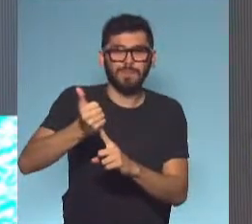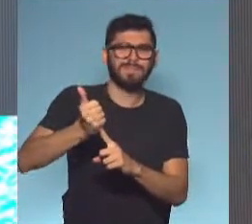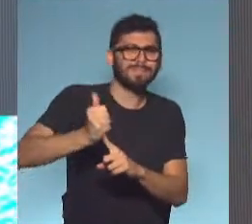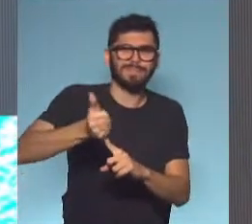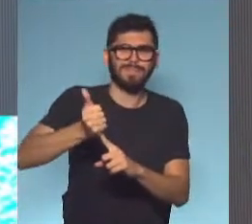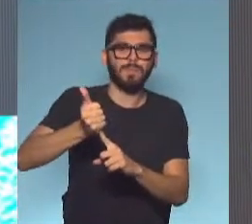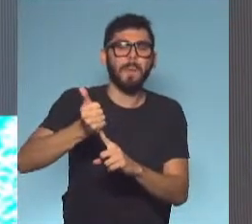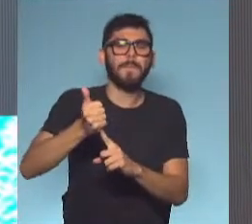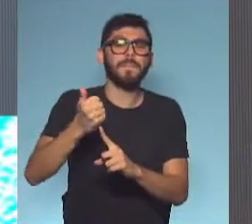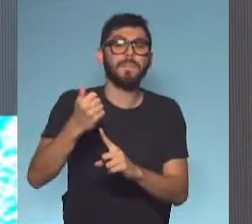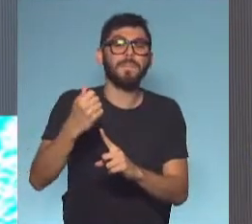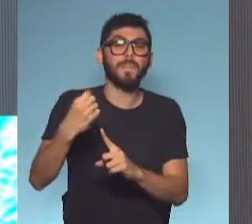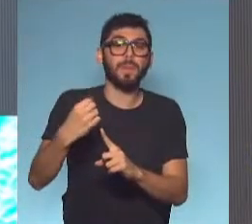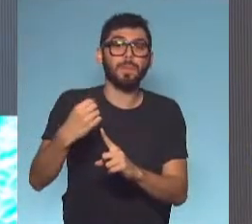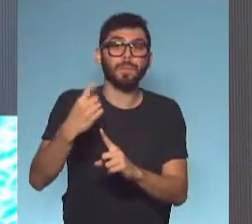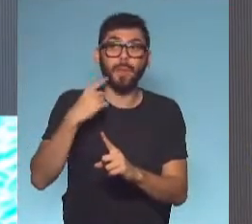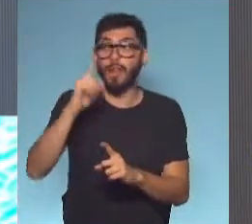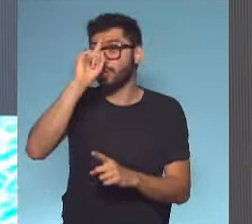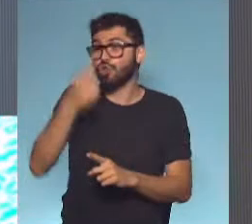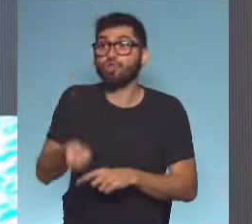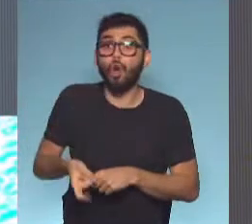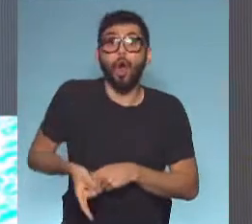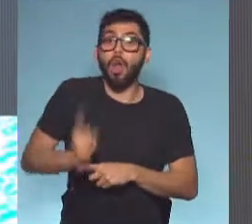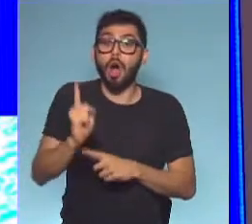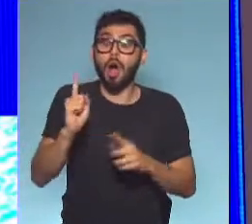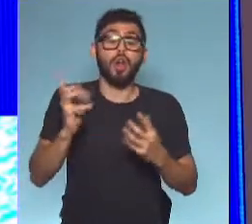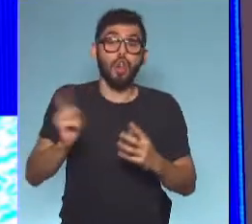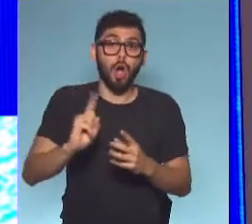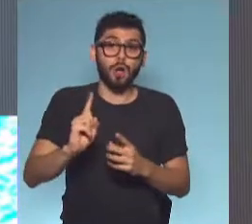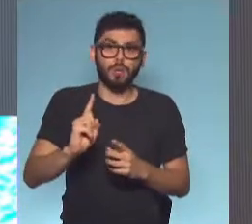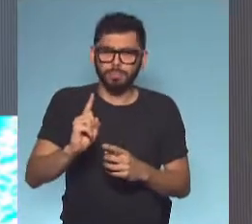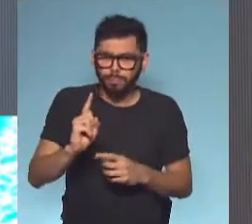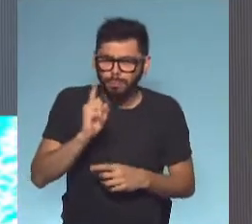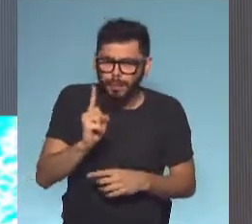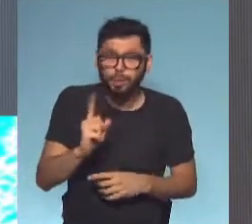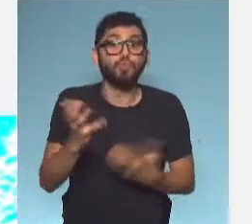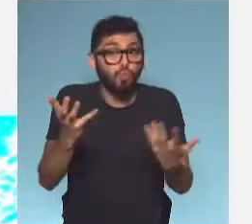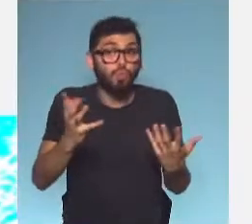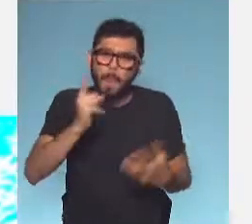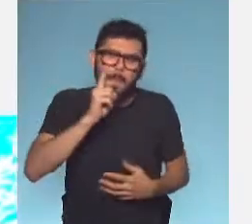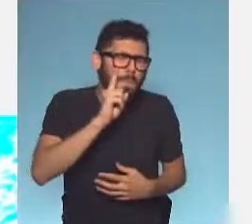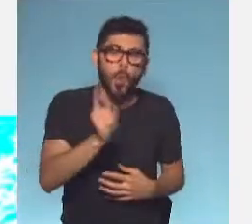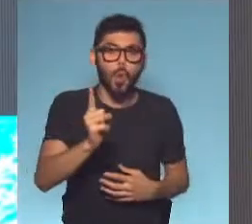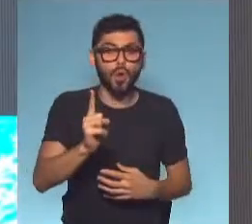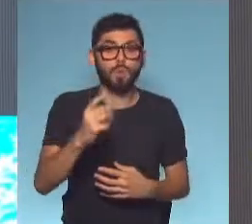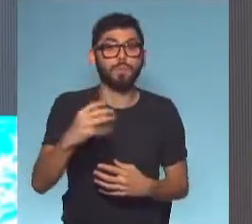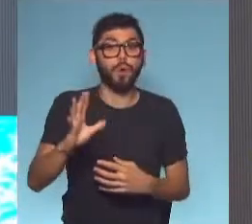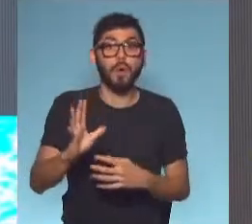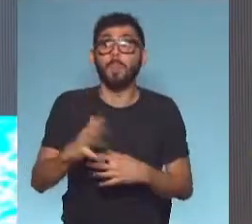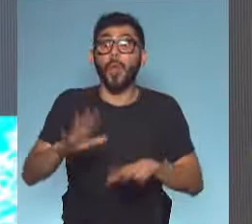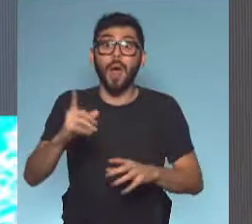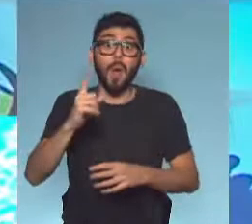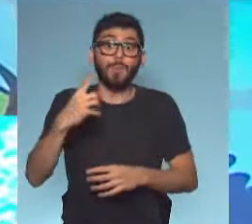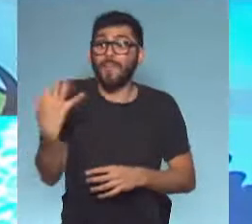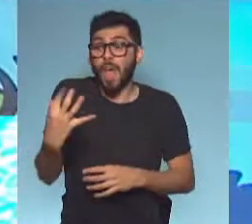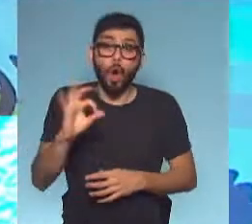que son las erecciones involuntarias. ¿Pero eso es peligroso? Es súper peligroso porque puede llegar a salir bien como puede